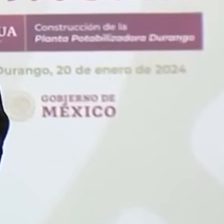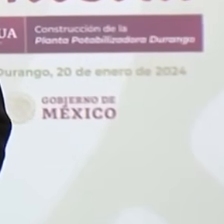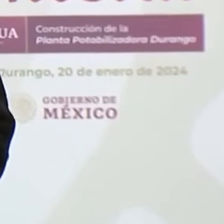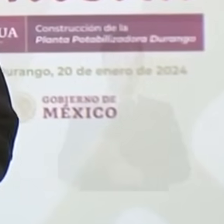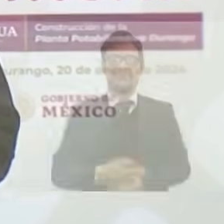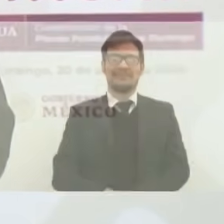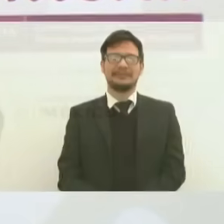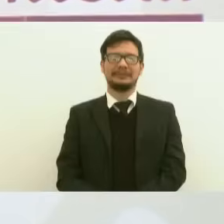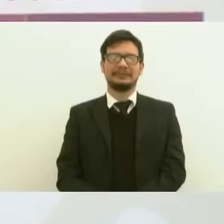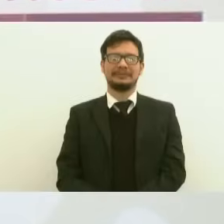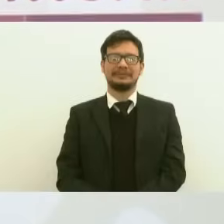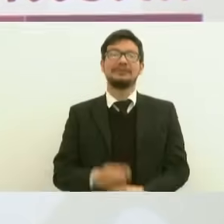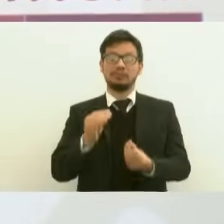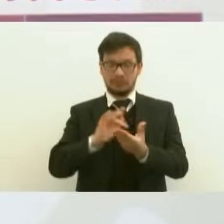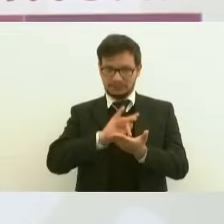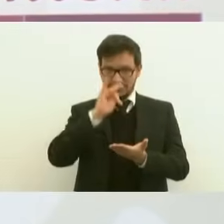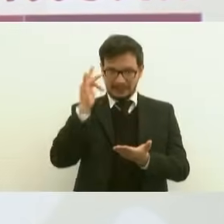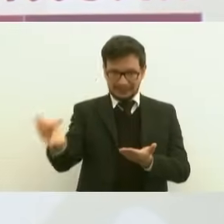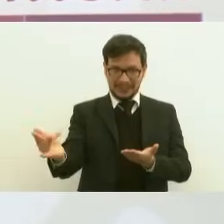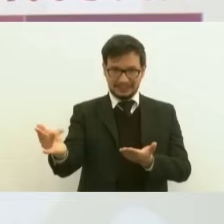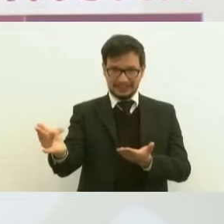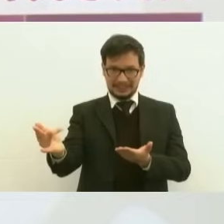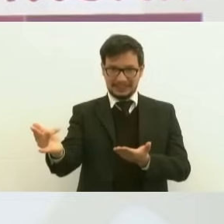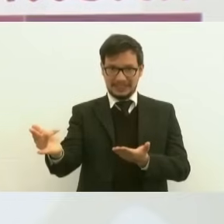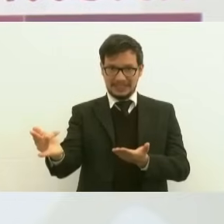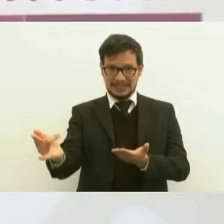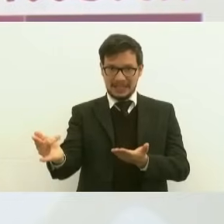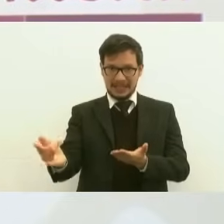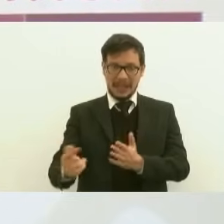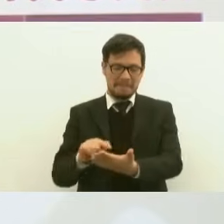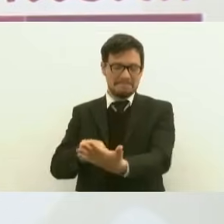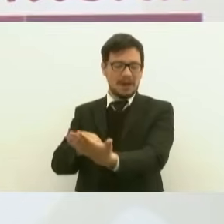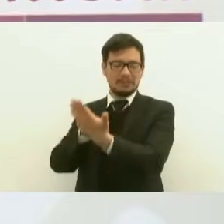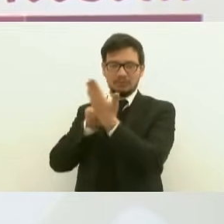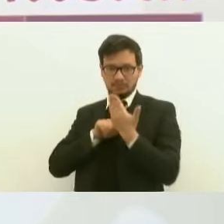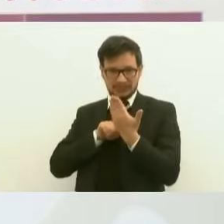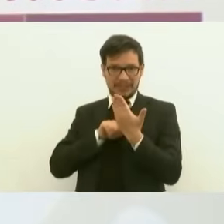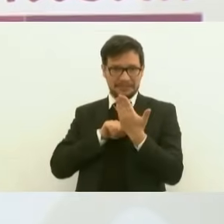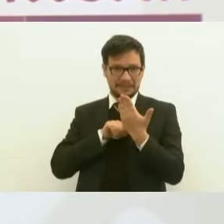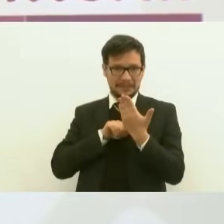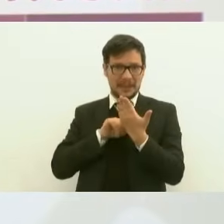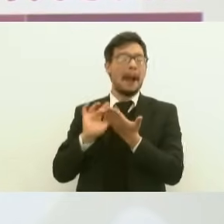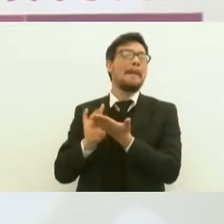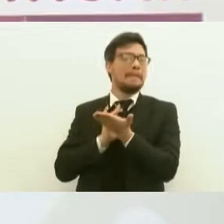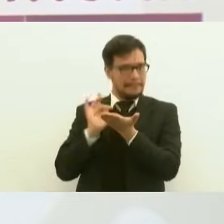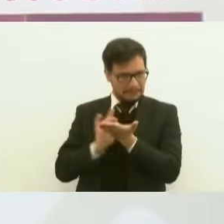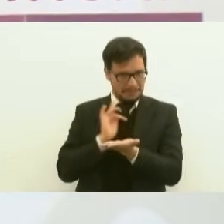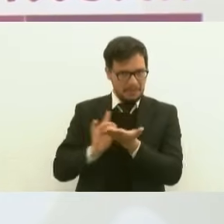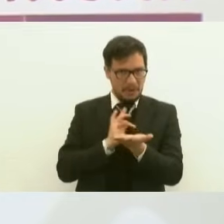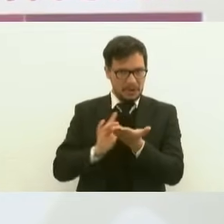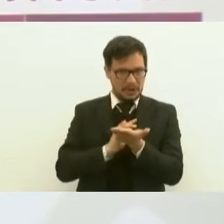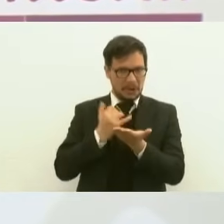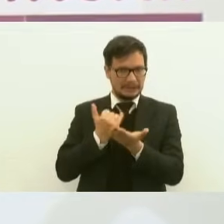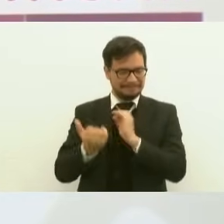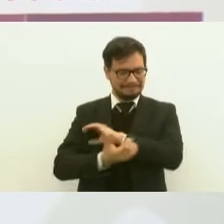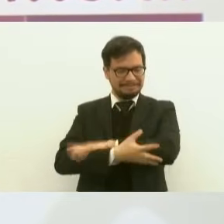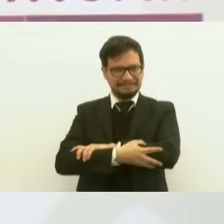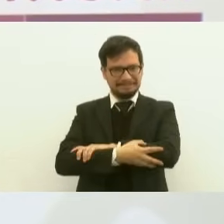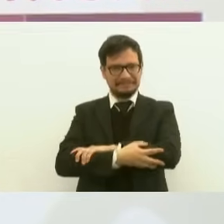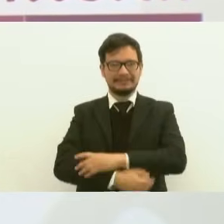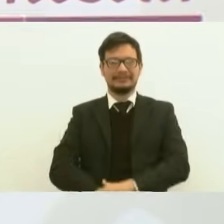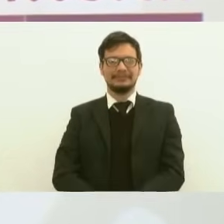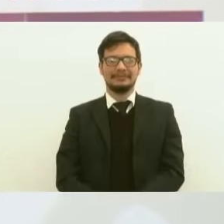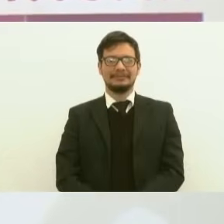Muchas gracias por sus muestras de apoyo y de solidaridad.